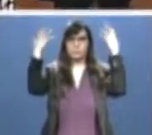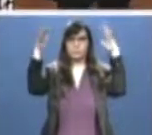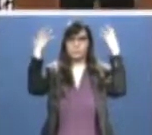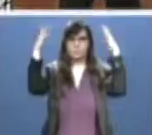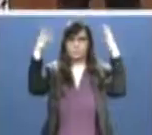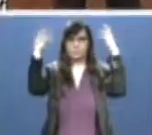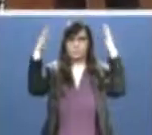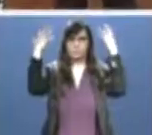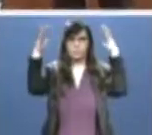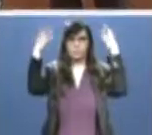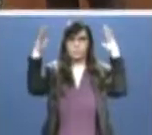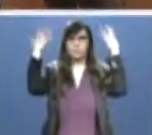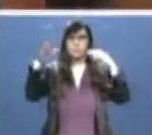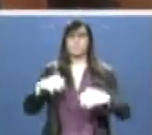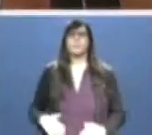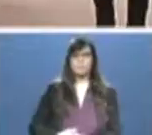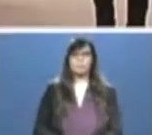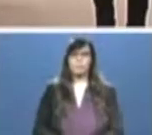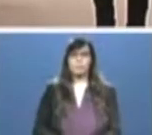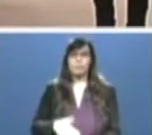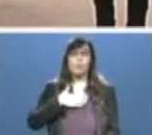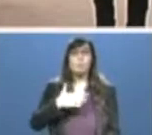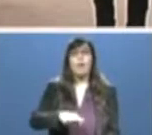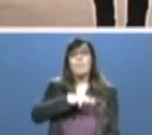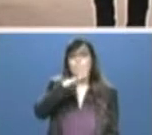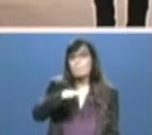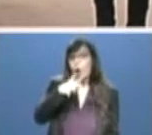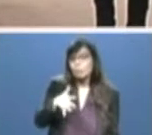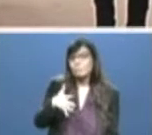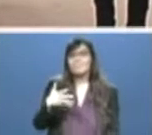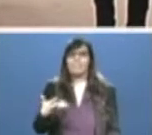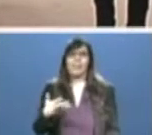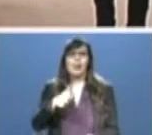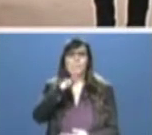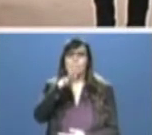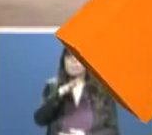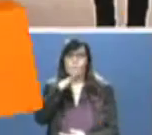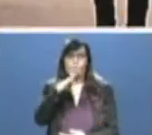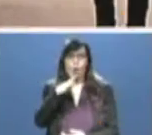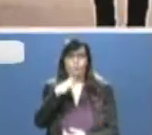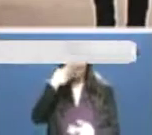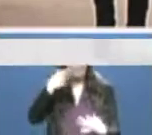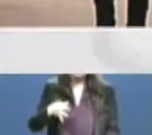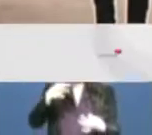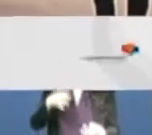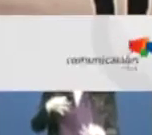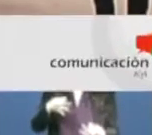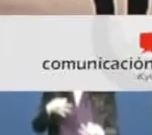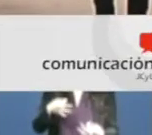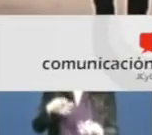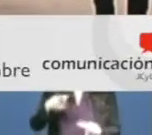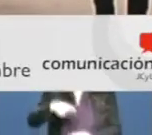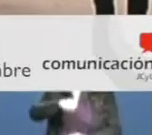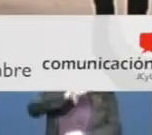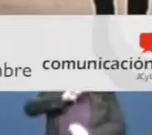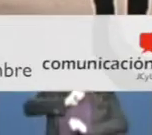traspasado fronteras y han contribuido a la difusión y proyección de Castilla y León. Que son pocas las distinciones que produzcan mayor